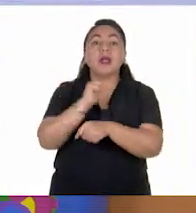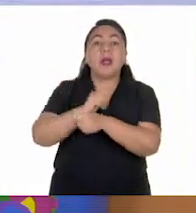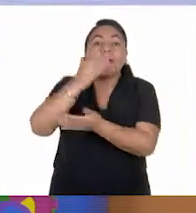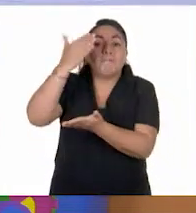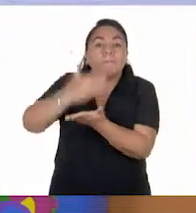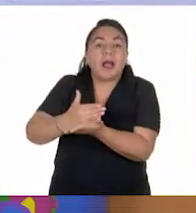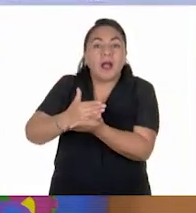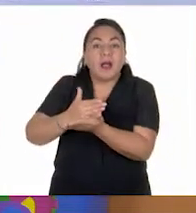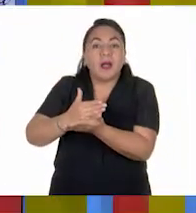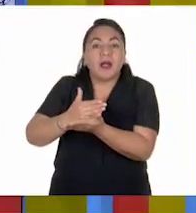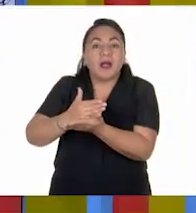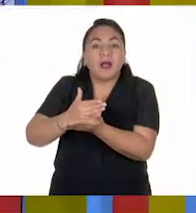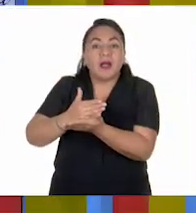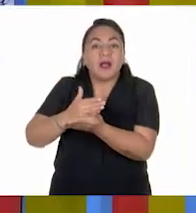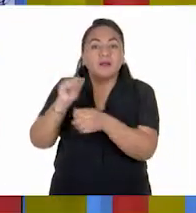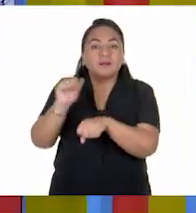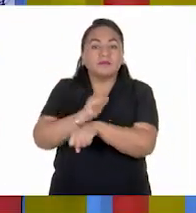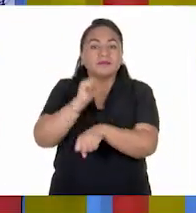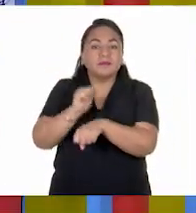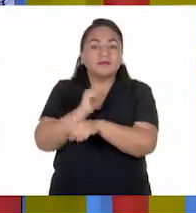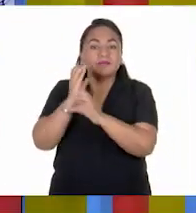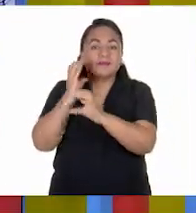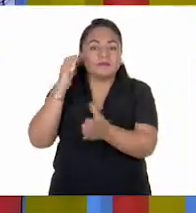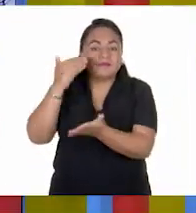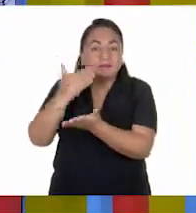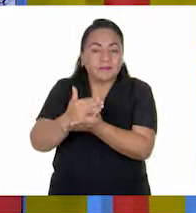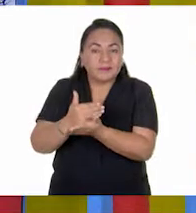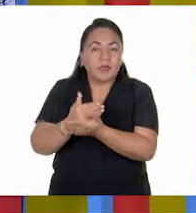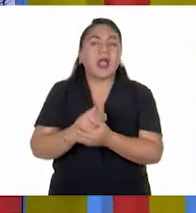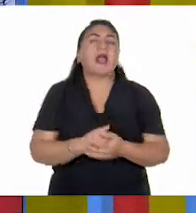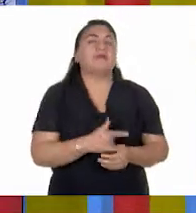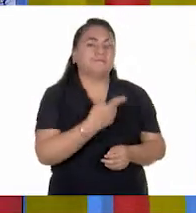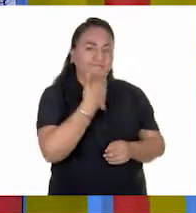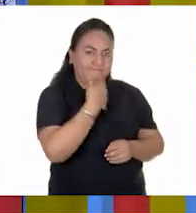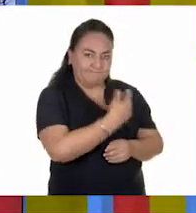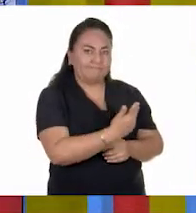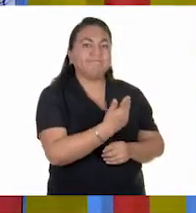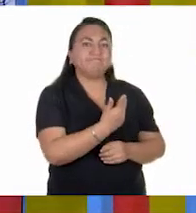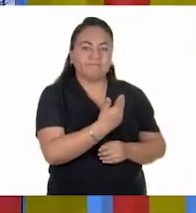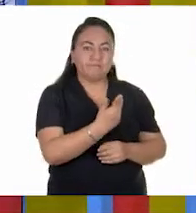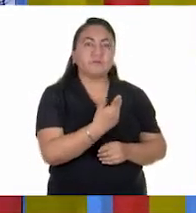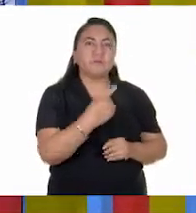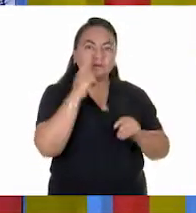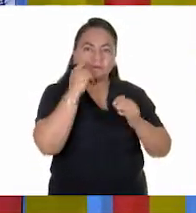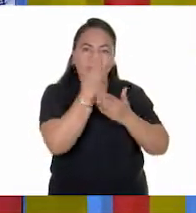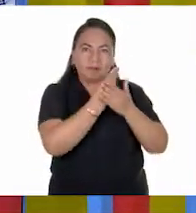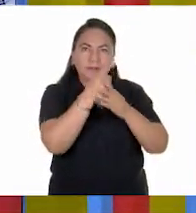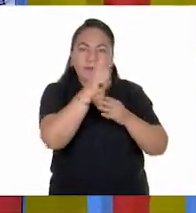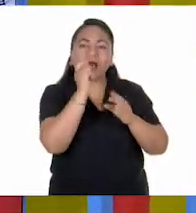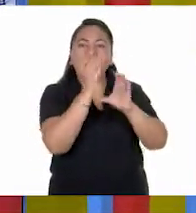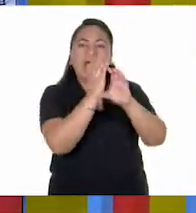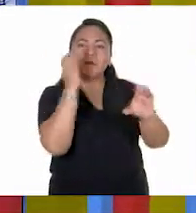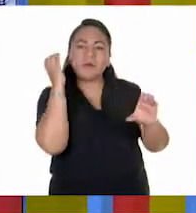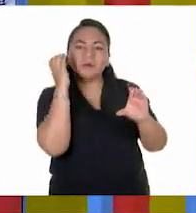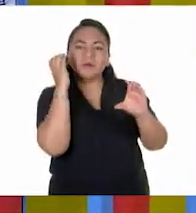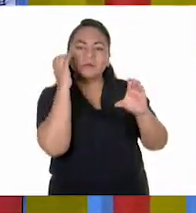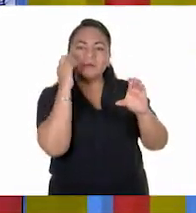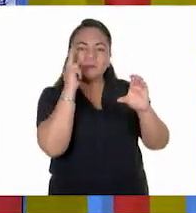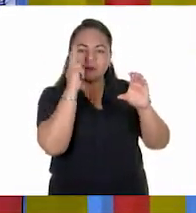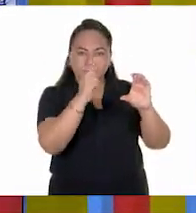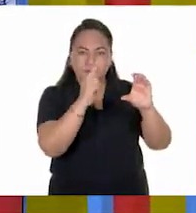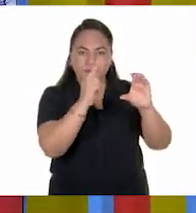bien. En este caso, está simbolizando un camión, la imagen de un